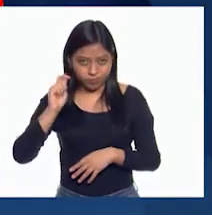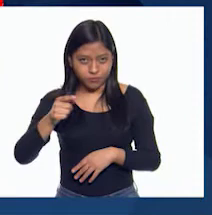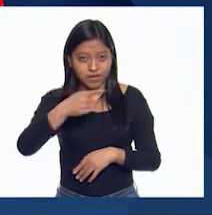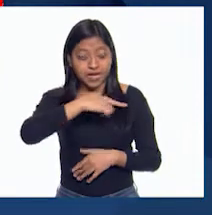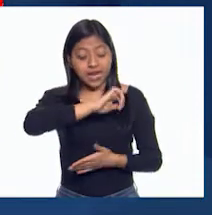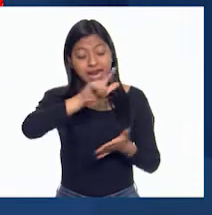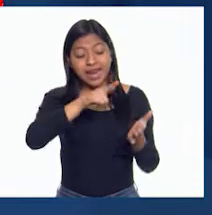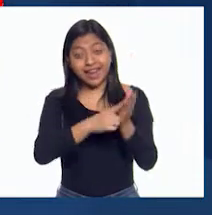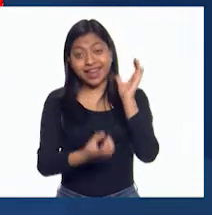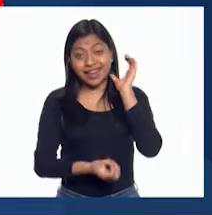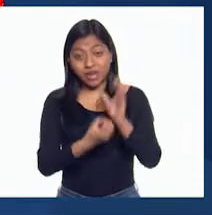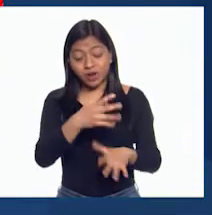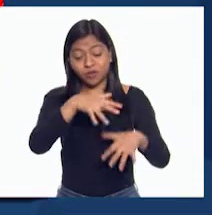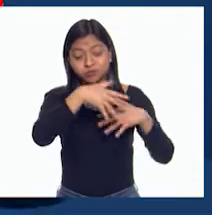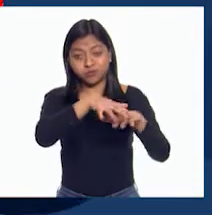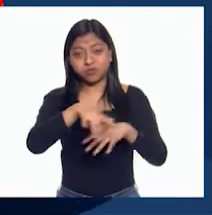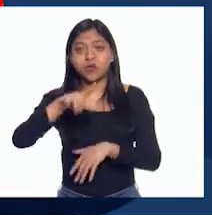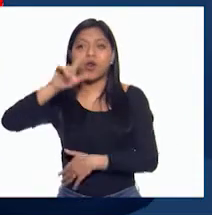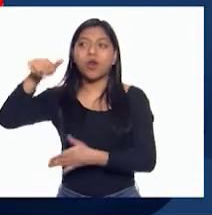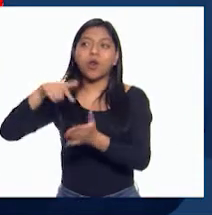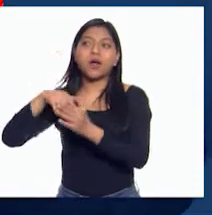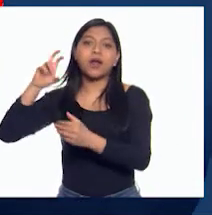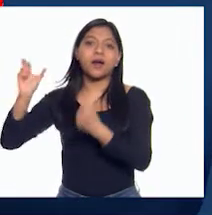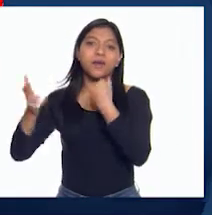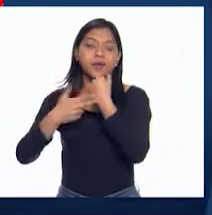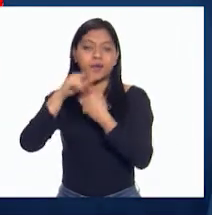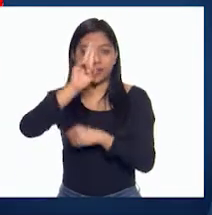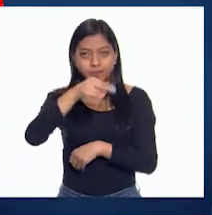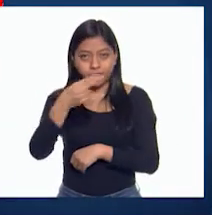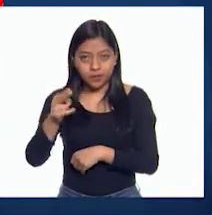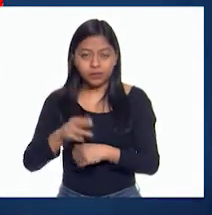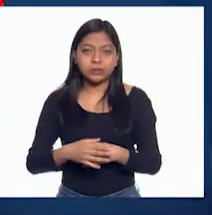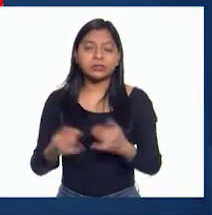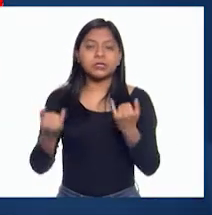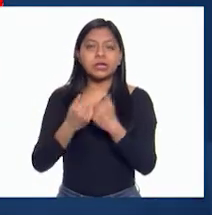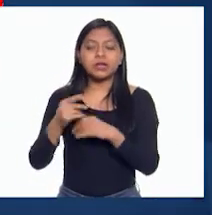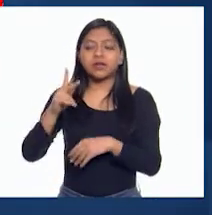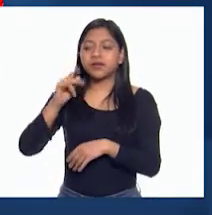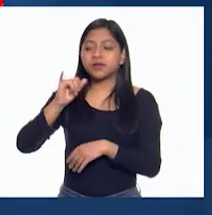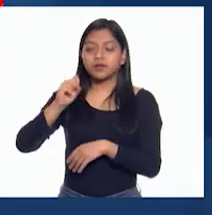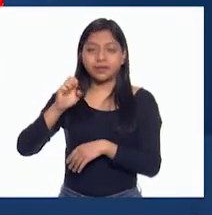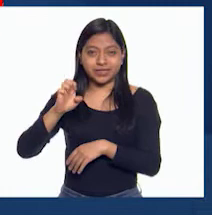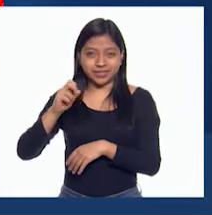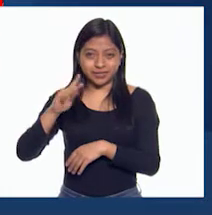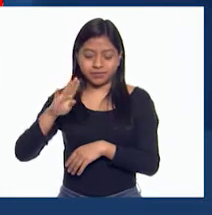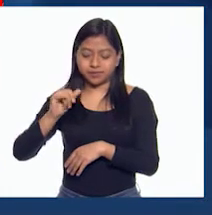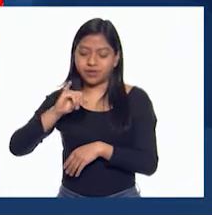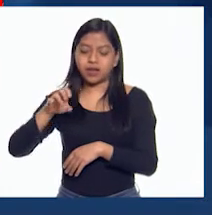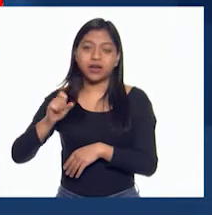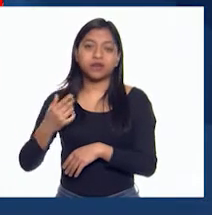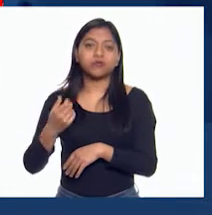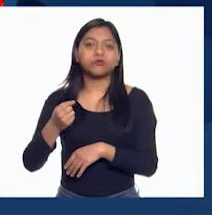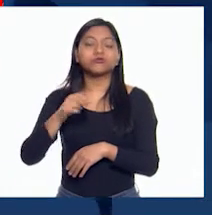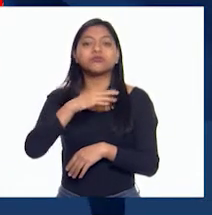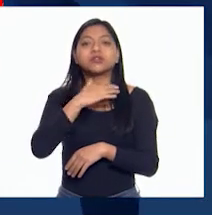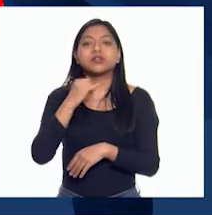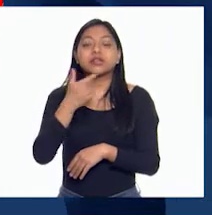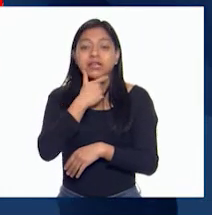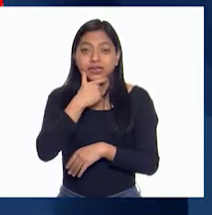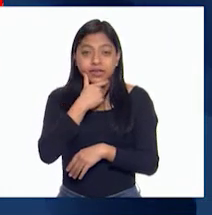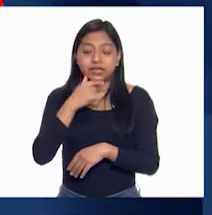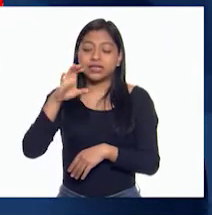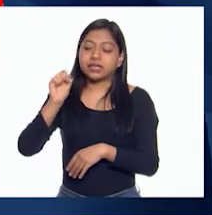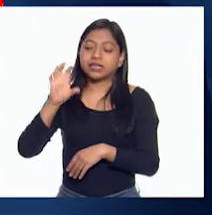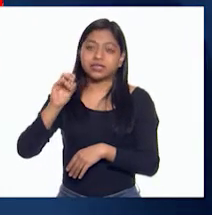Protestante repercutió en países europeos como Suiza, los Países Bajos, Escandinavia, Inglaterra, Escocia